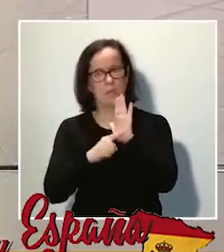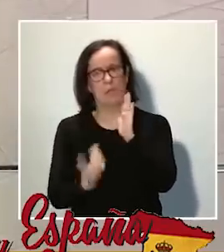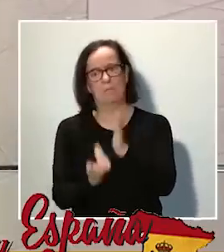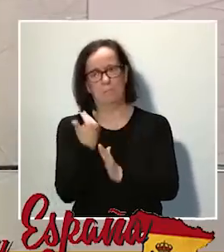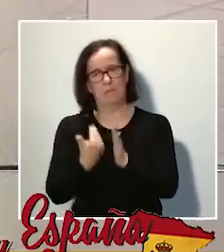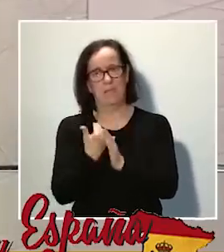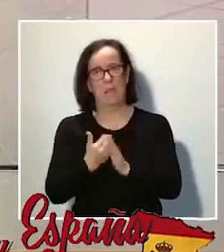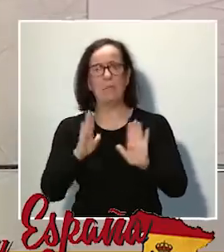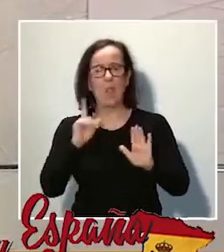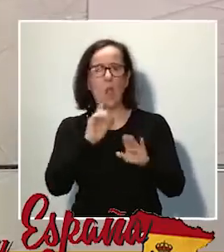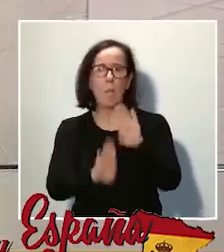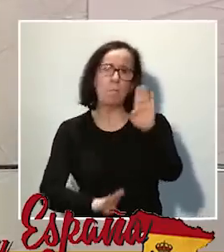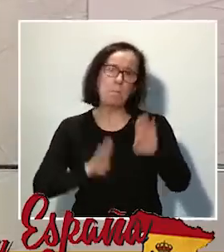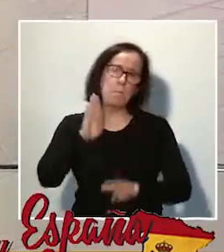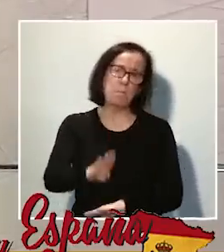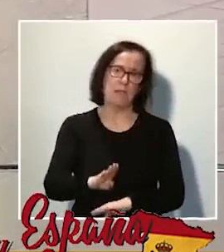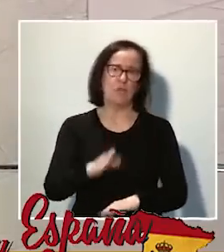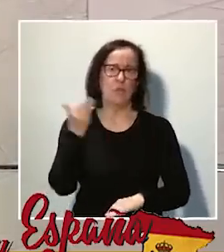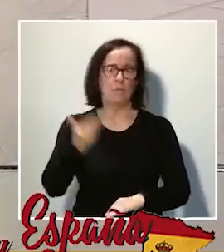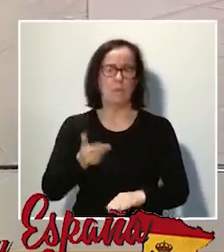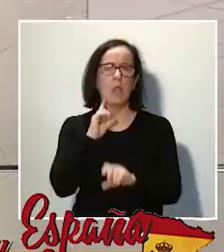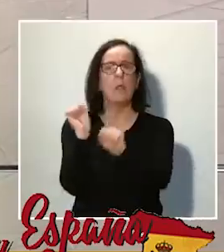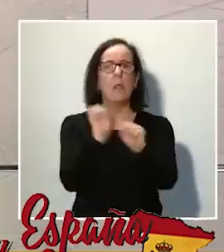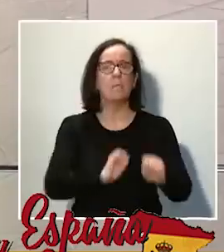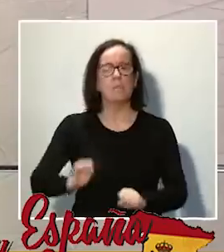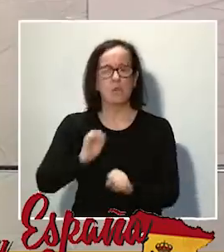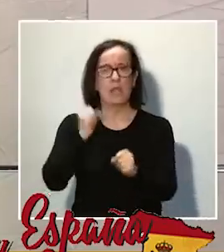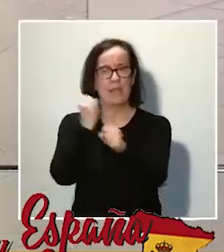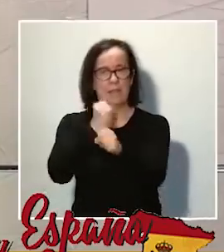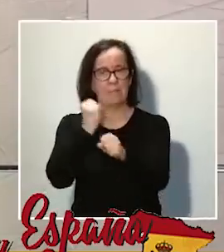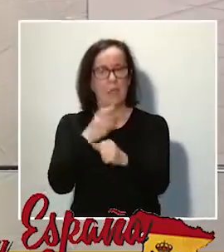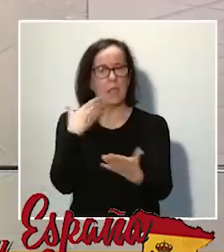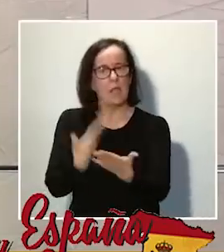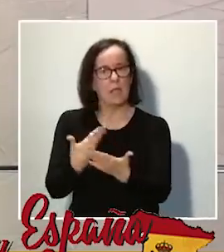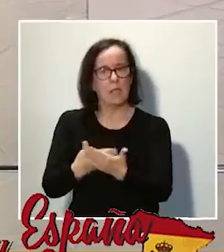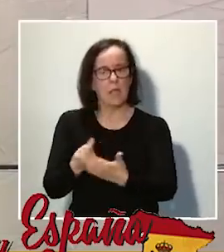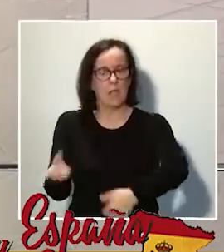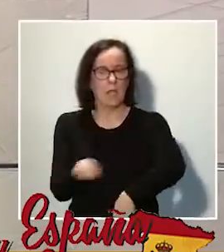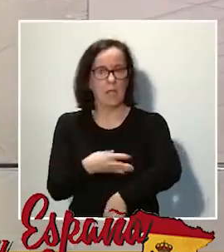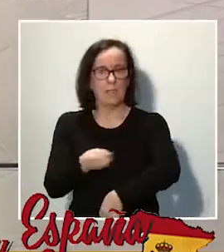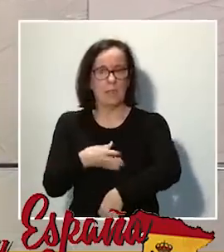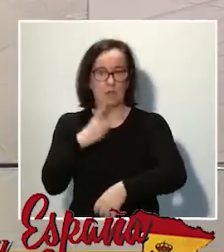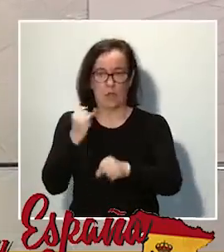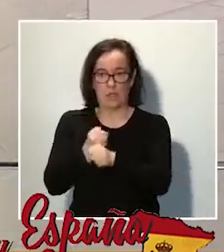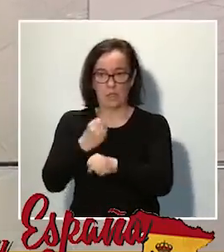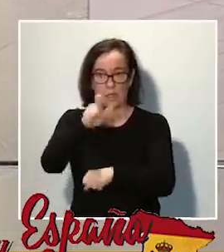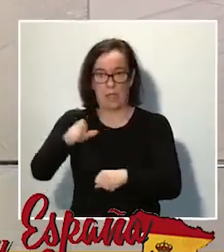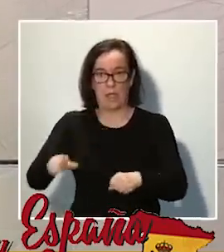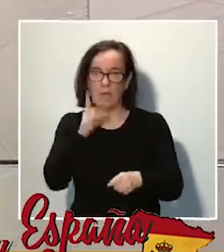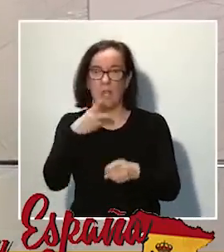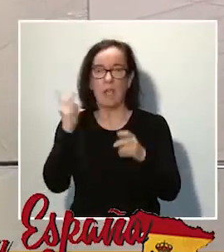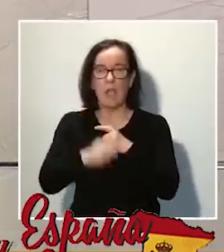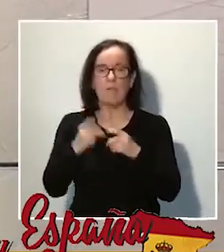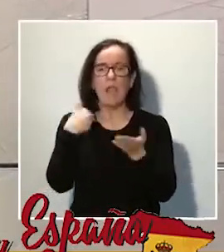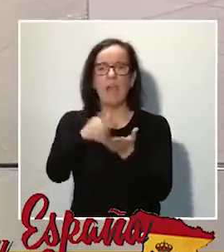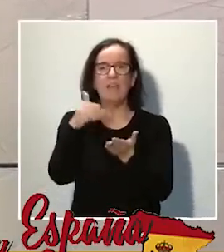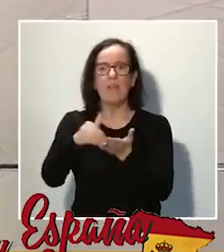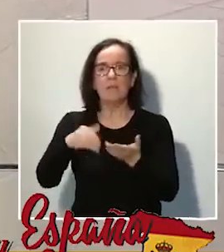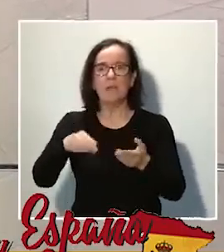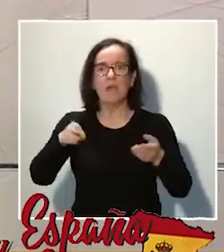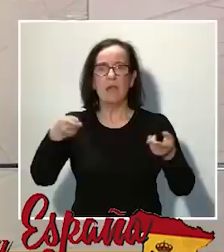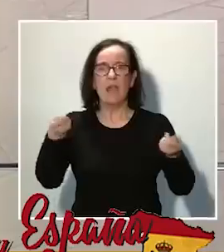que decirle a la sociedad que esta es una batalla que el pueblo español la ganará. Pero oiga,